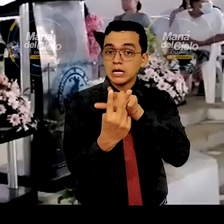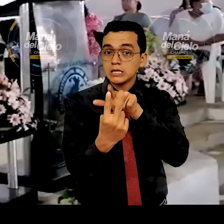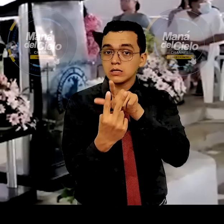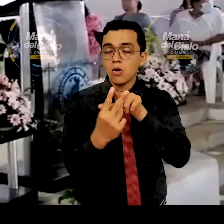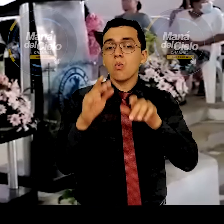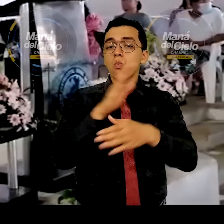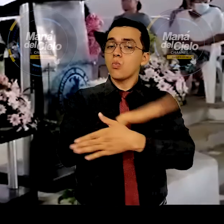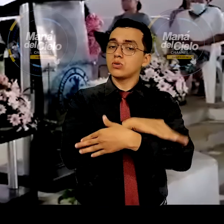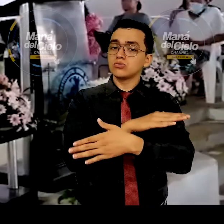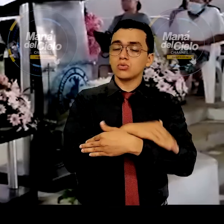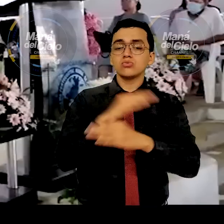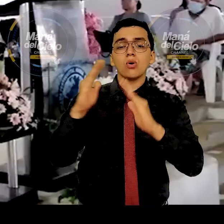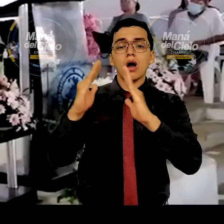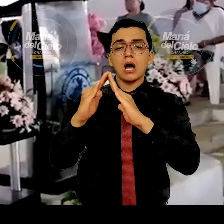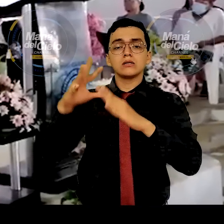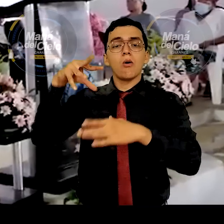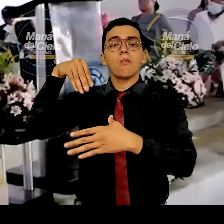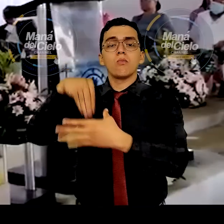se quedó en casa.